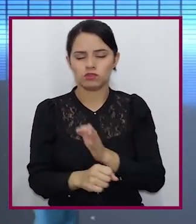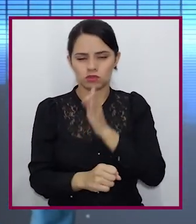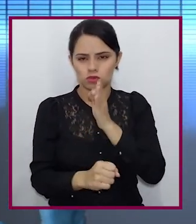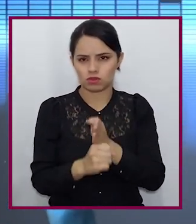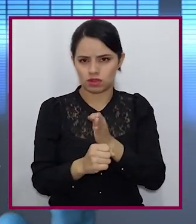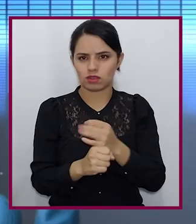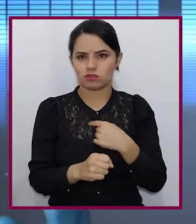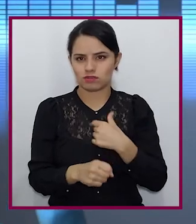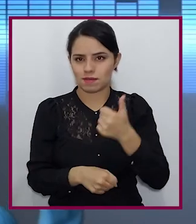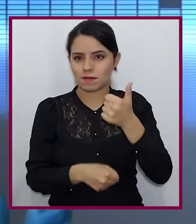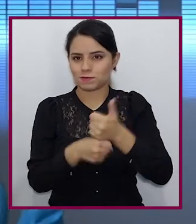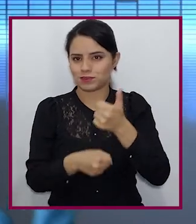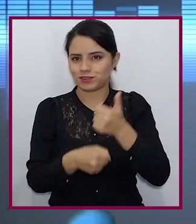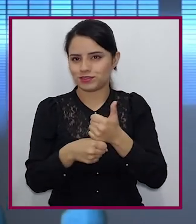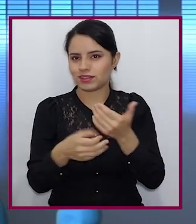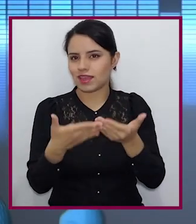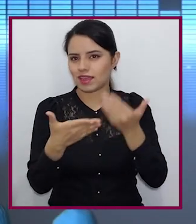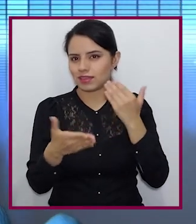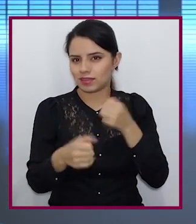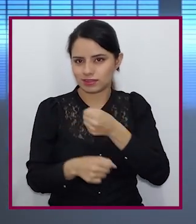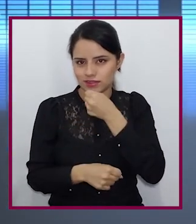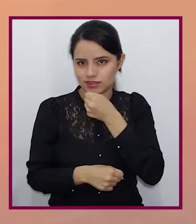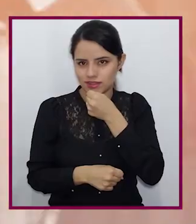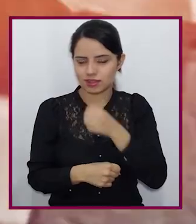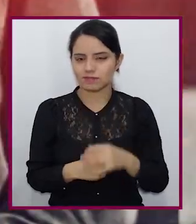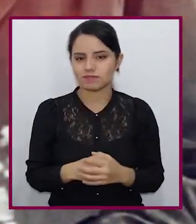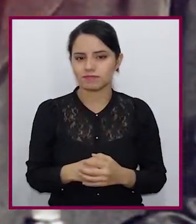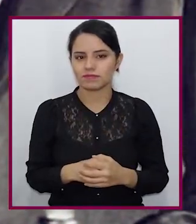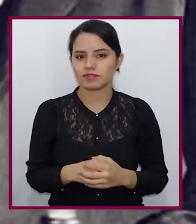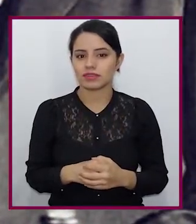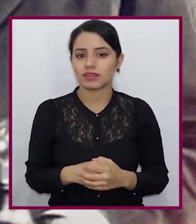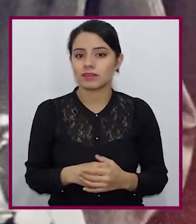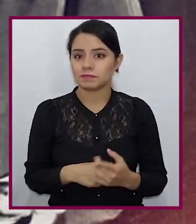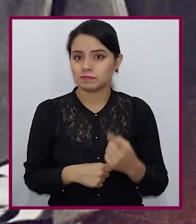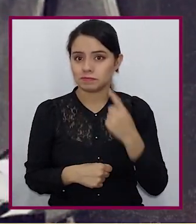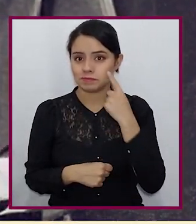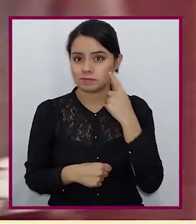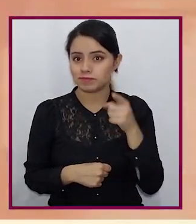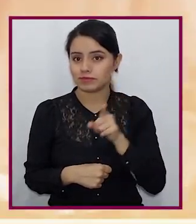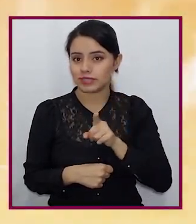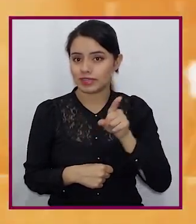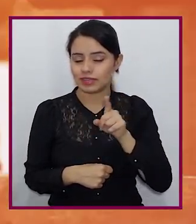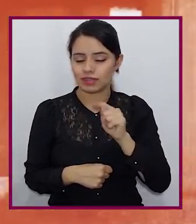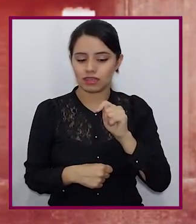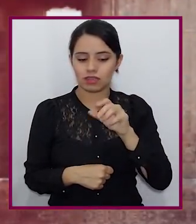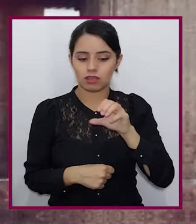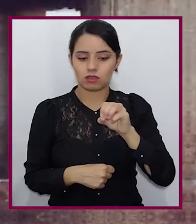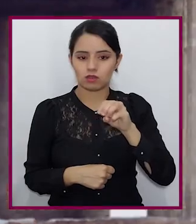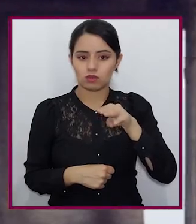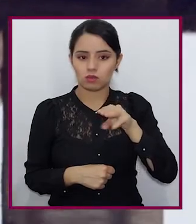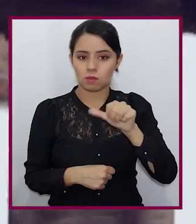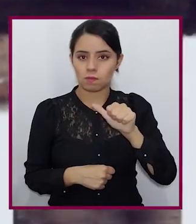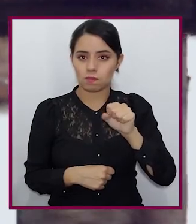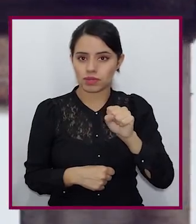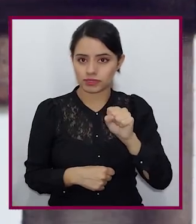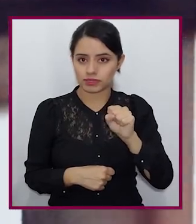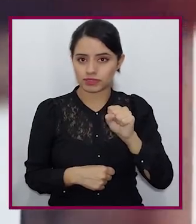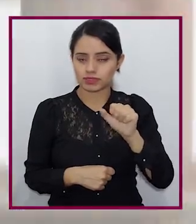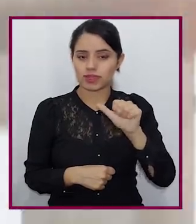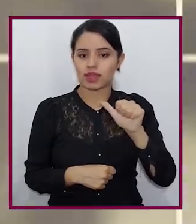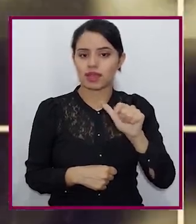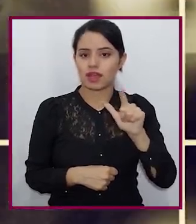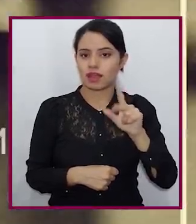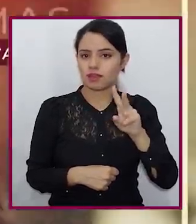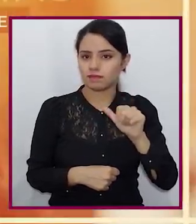los abuelitos de los podcasts actuales. Este de aquí es Thomas Alva Edison,